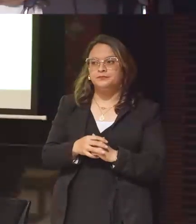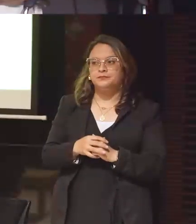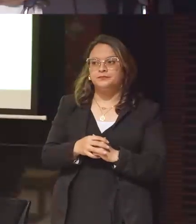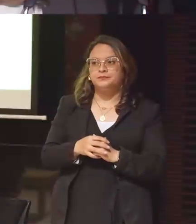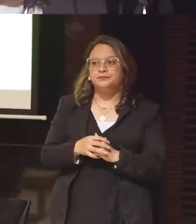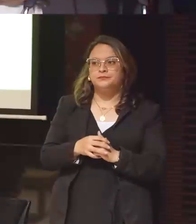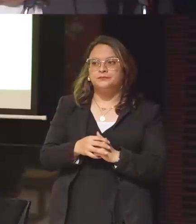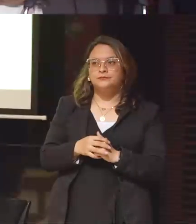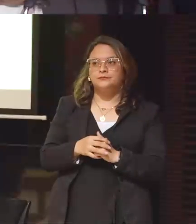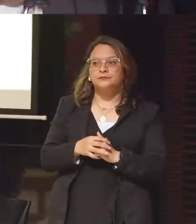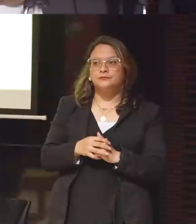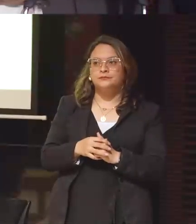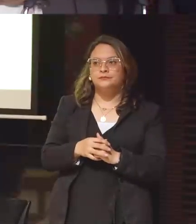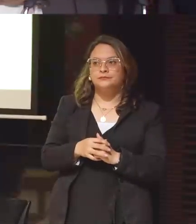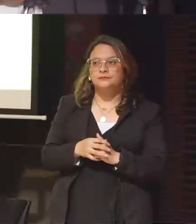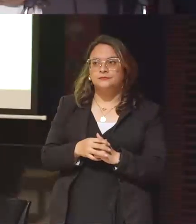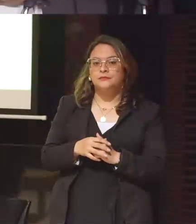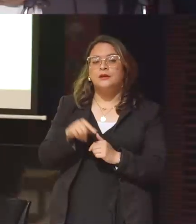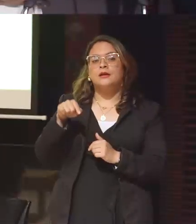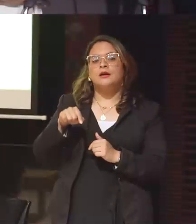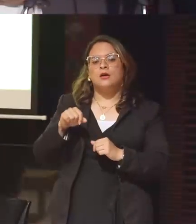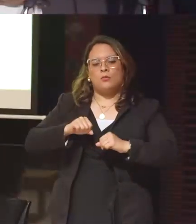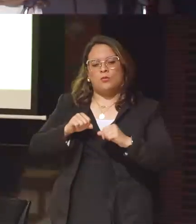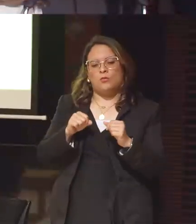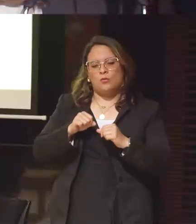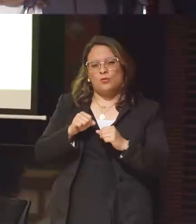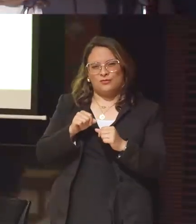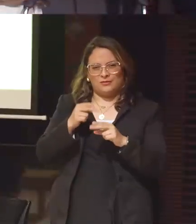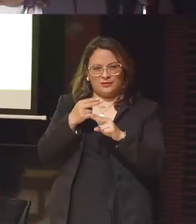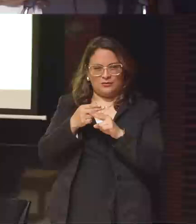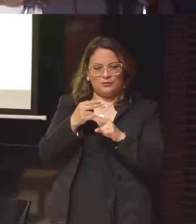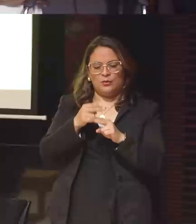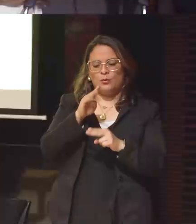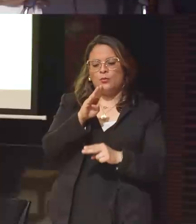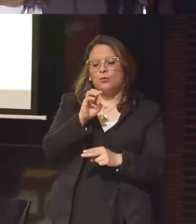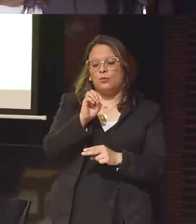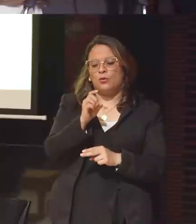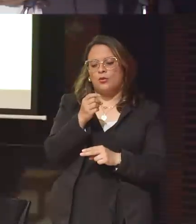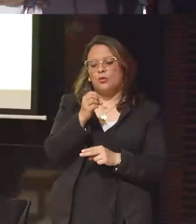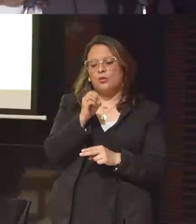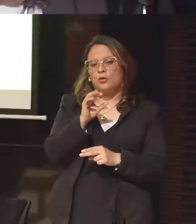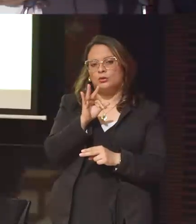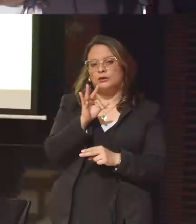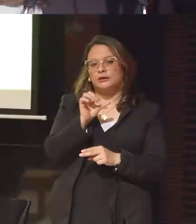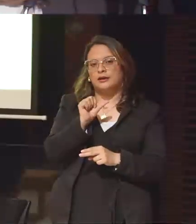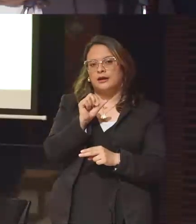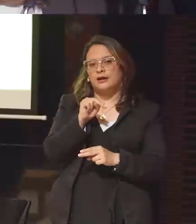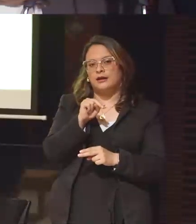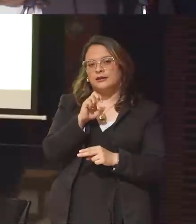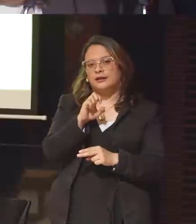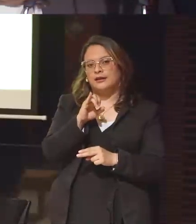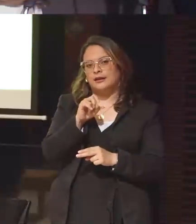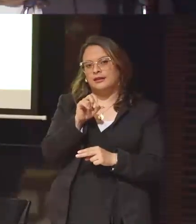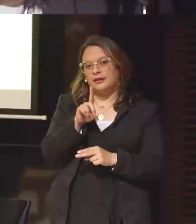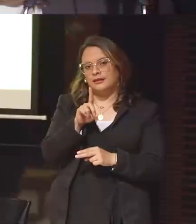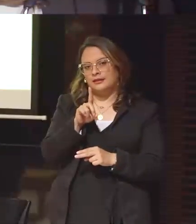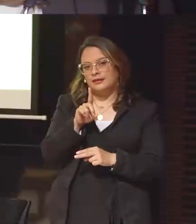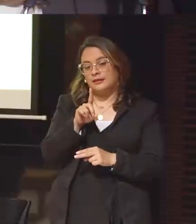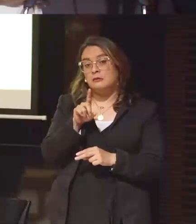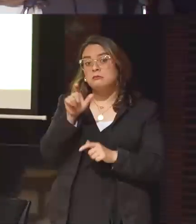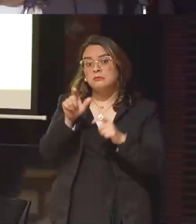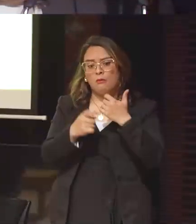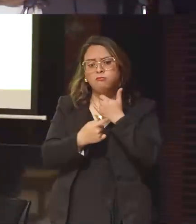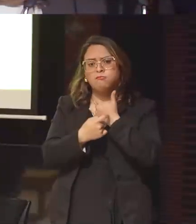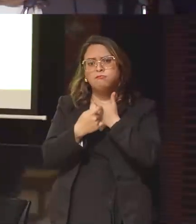Que tiene que ver además con esta bogotanidad. Uno de los desafíos que hay es que Bogotá recibe una cantidad de gente, históricamente esa ha